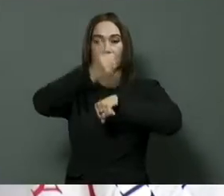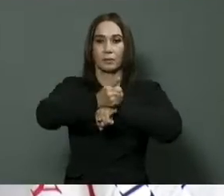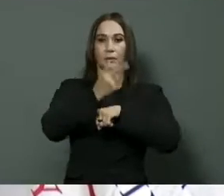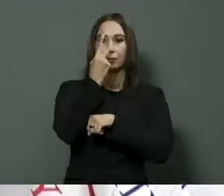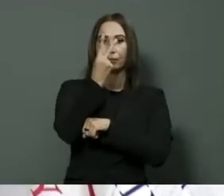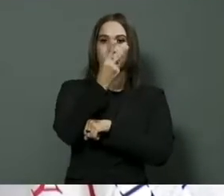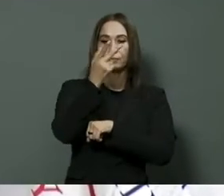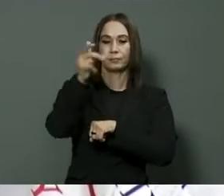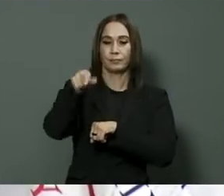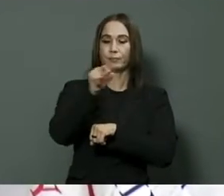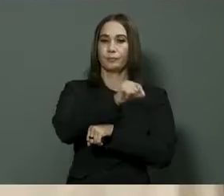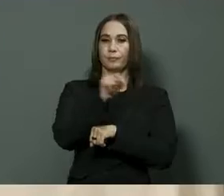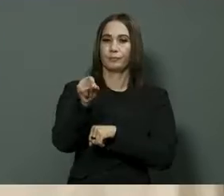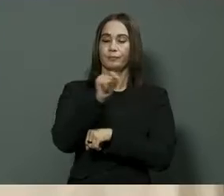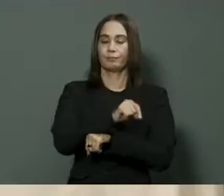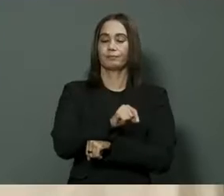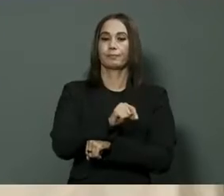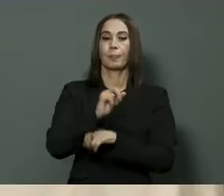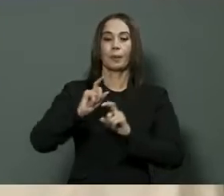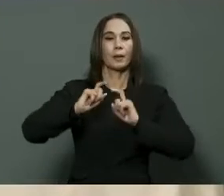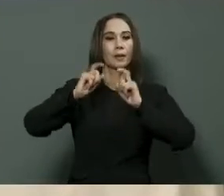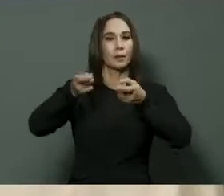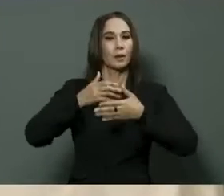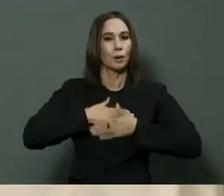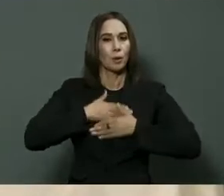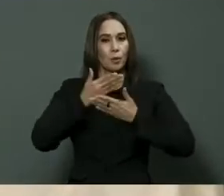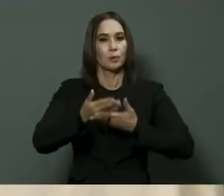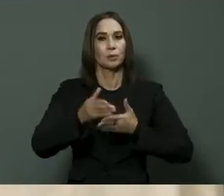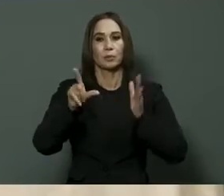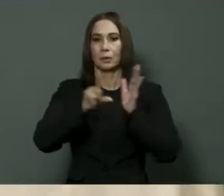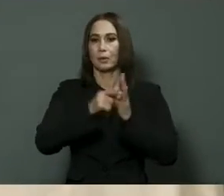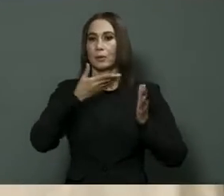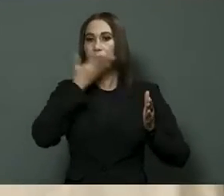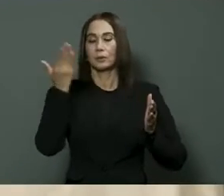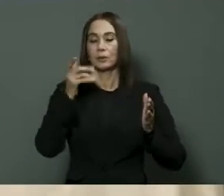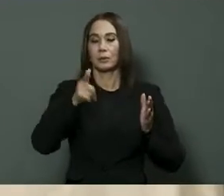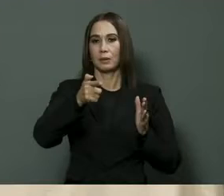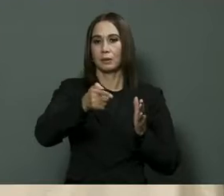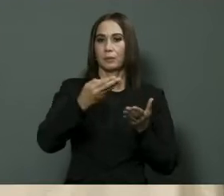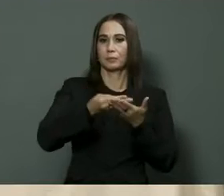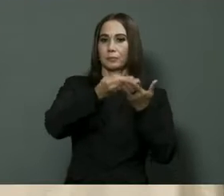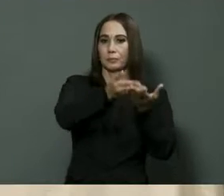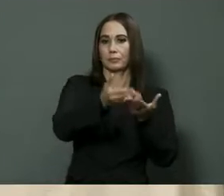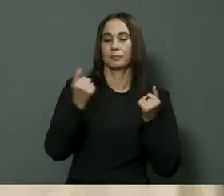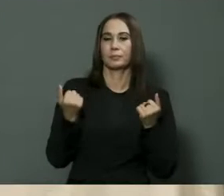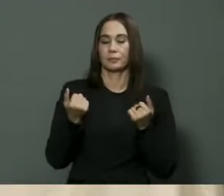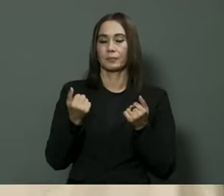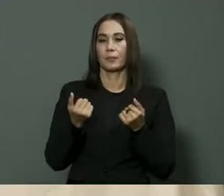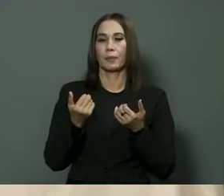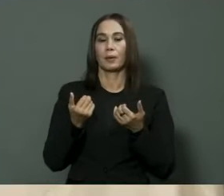puntos para la entrega voluntaria de las armas ilegales o aquellas